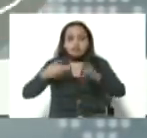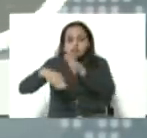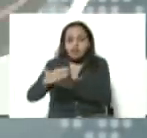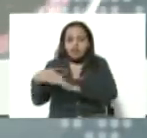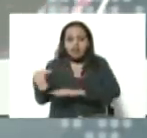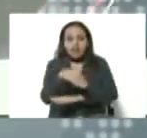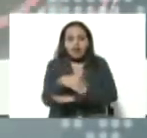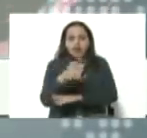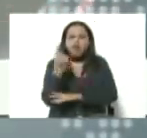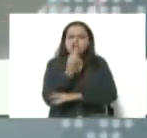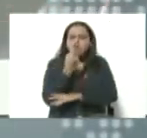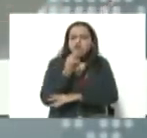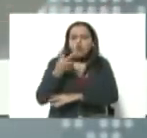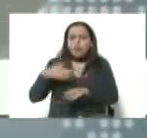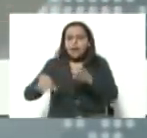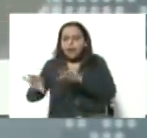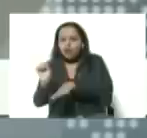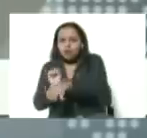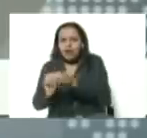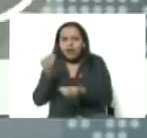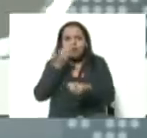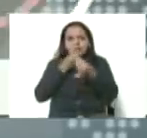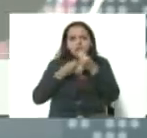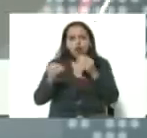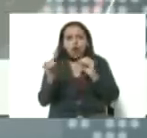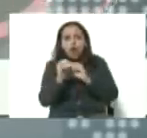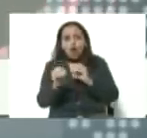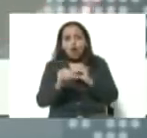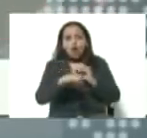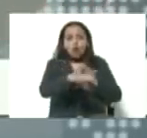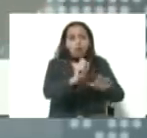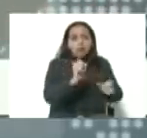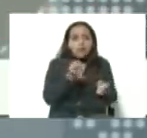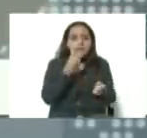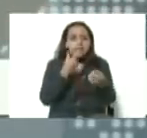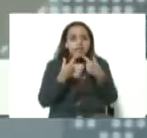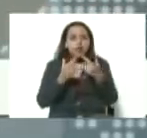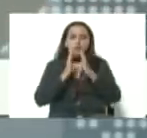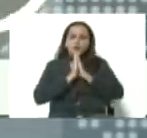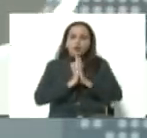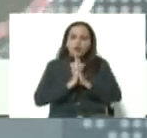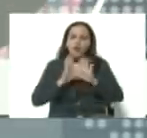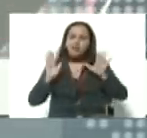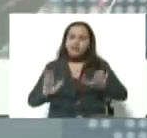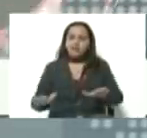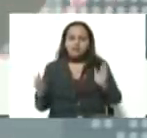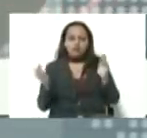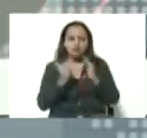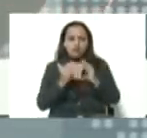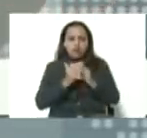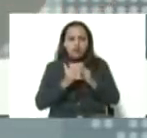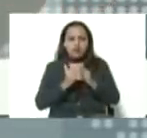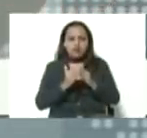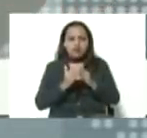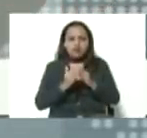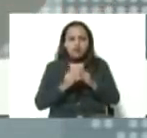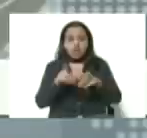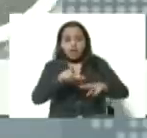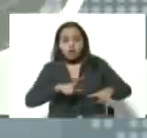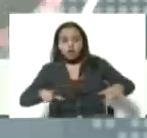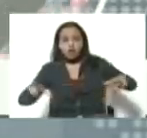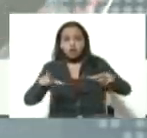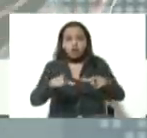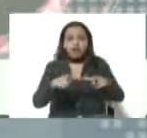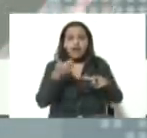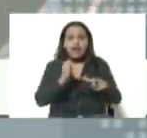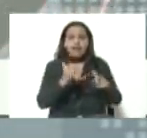adquirir alimentos o para adquirir un medicamento por favor quédense en su casa en la zona de